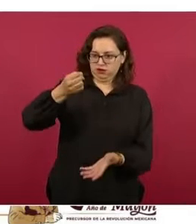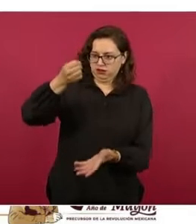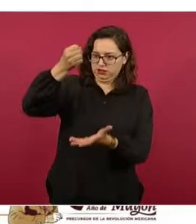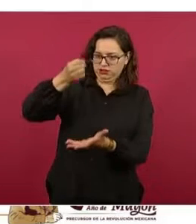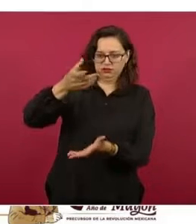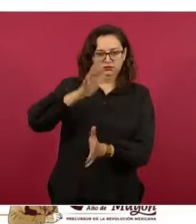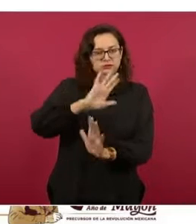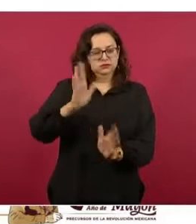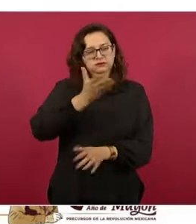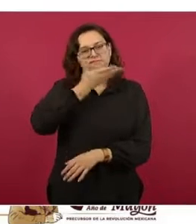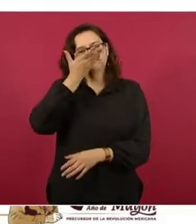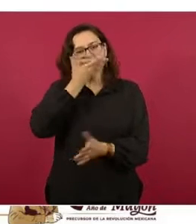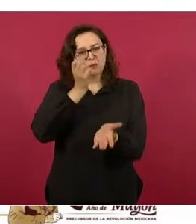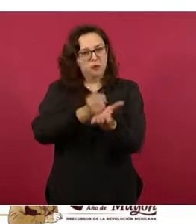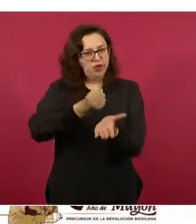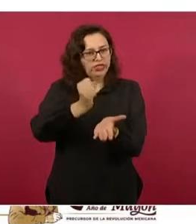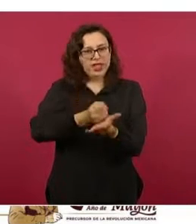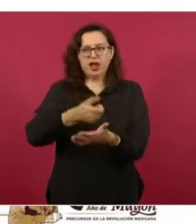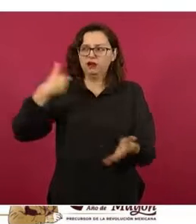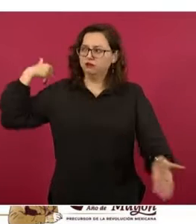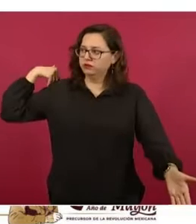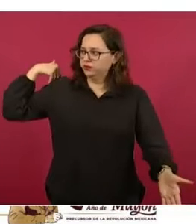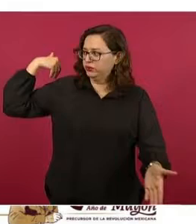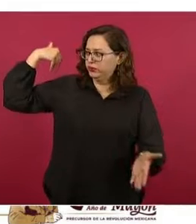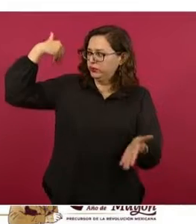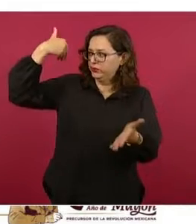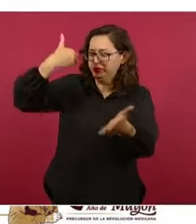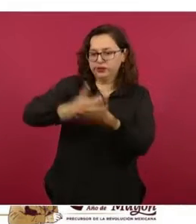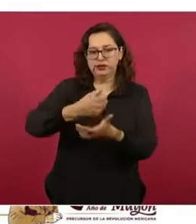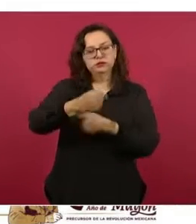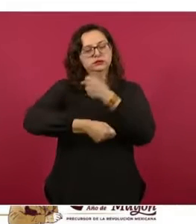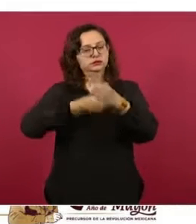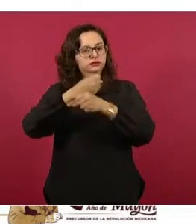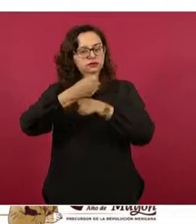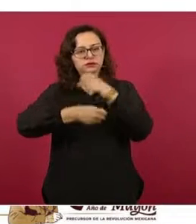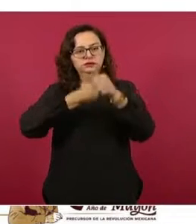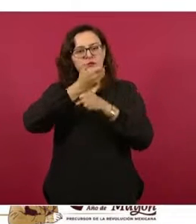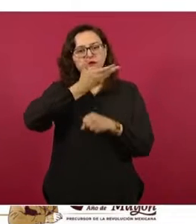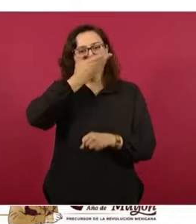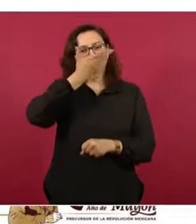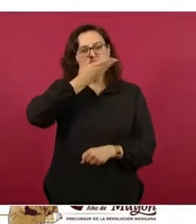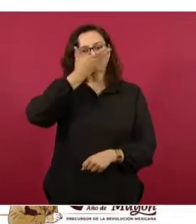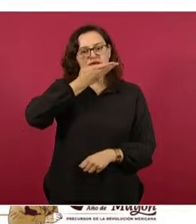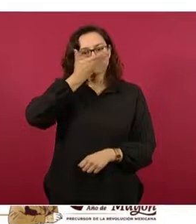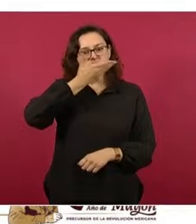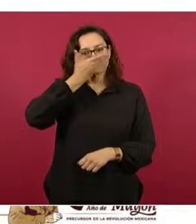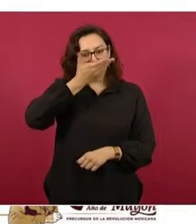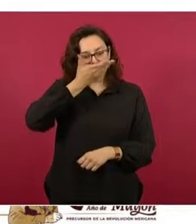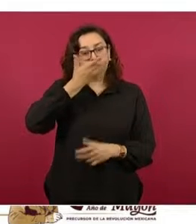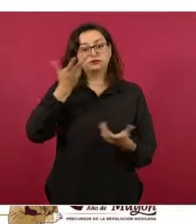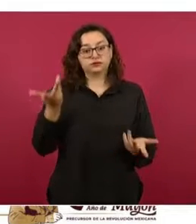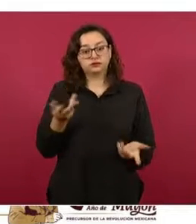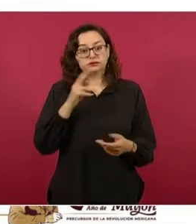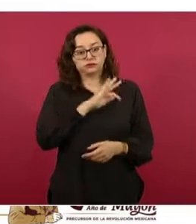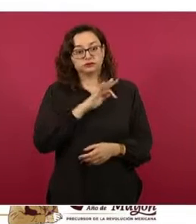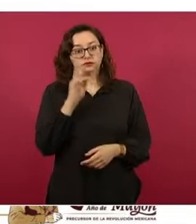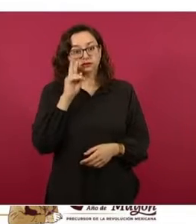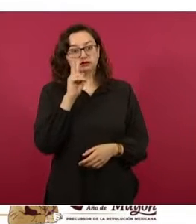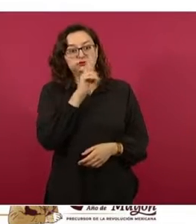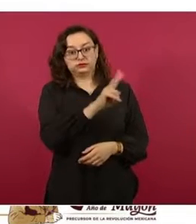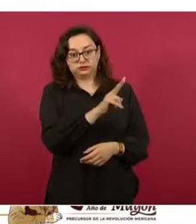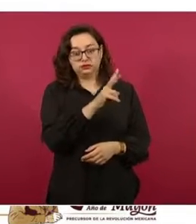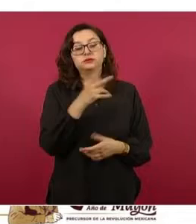hace muchas décadas en esta medida. Puede variar la base del